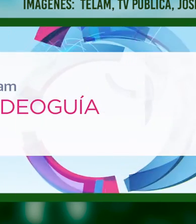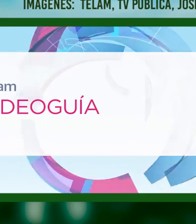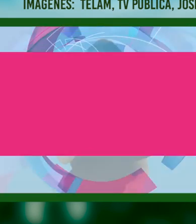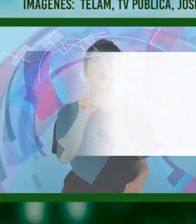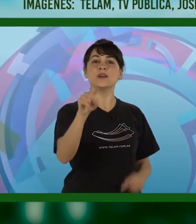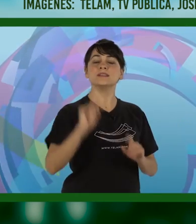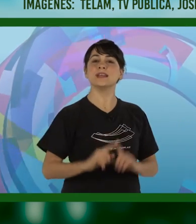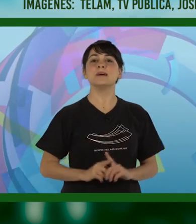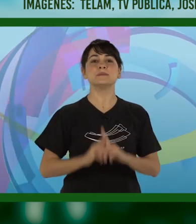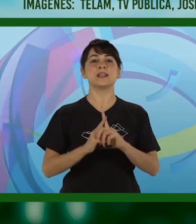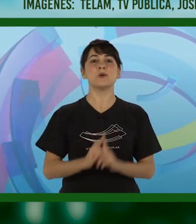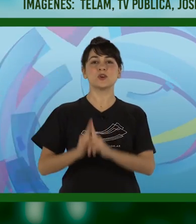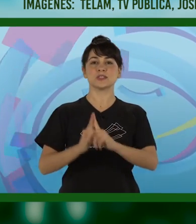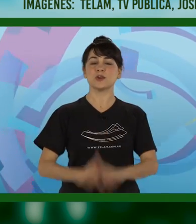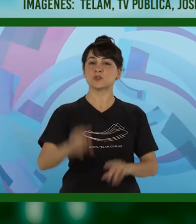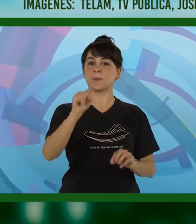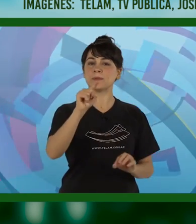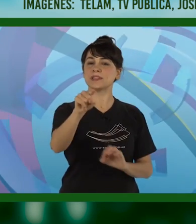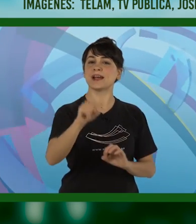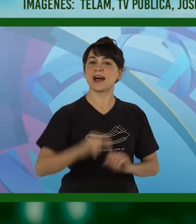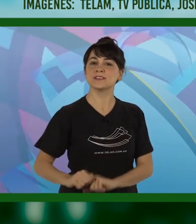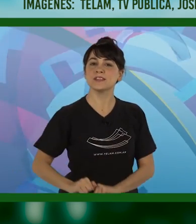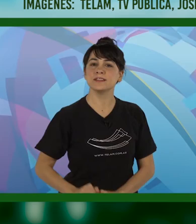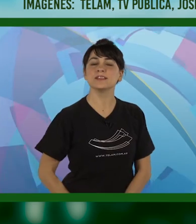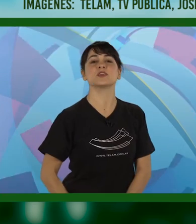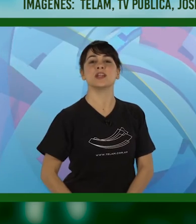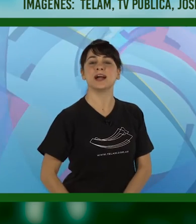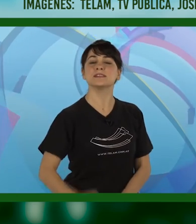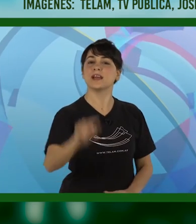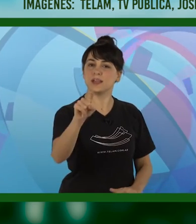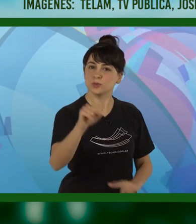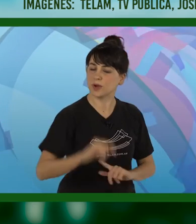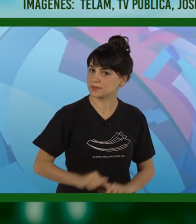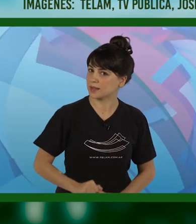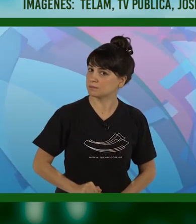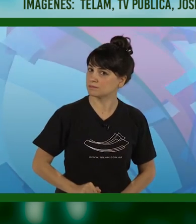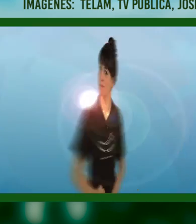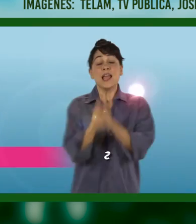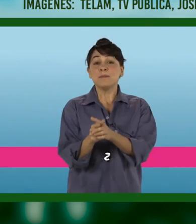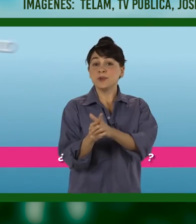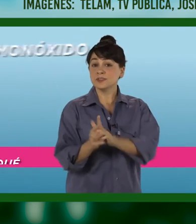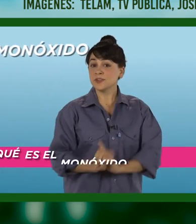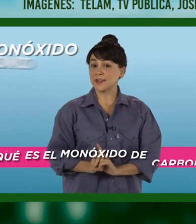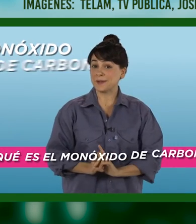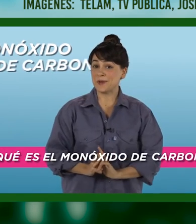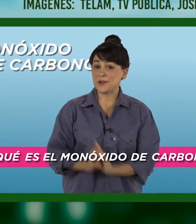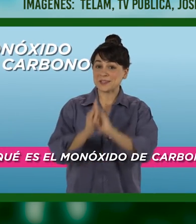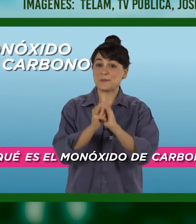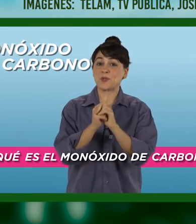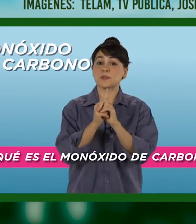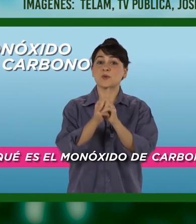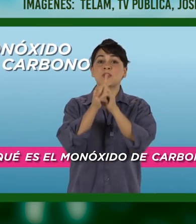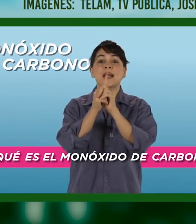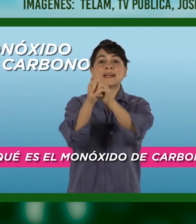del radicalismo, que es socio del PRO, que no quieren apoyar el proyecto, va a hacerse realidad igual.